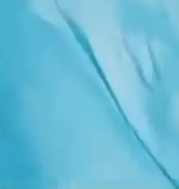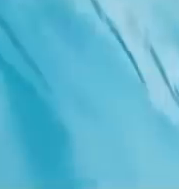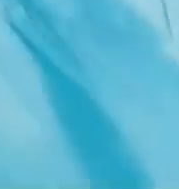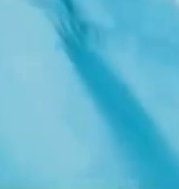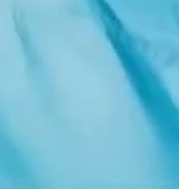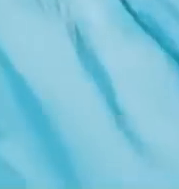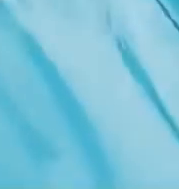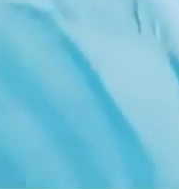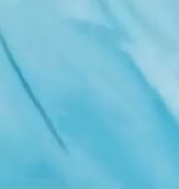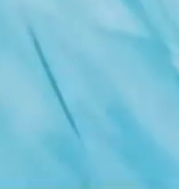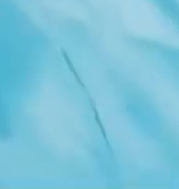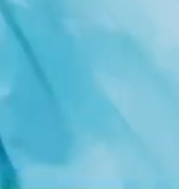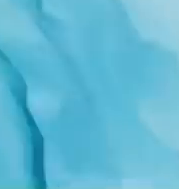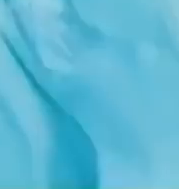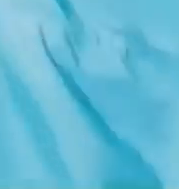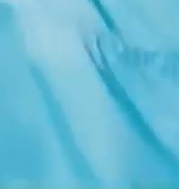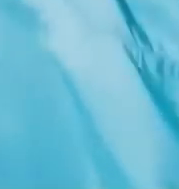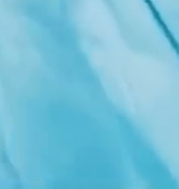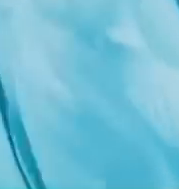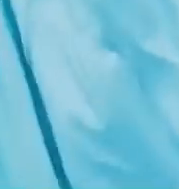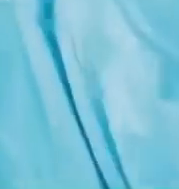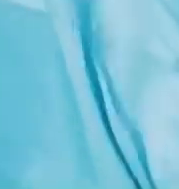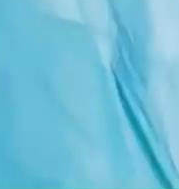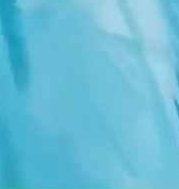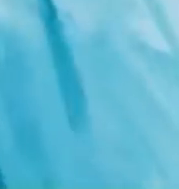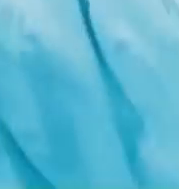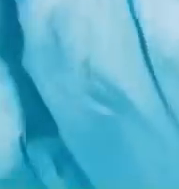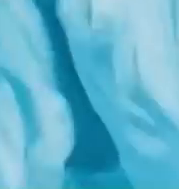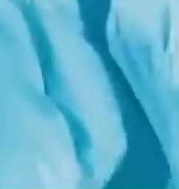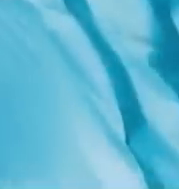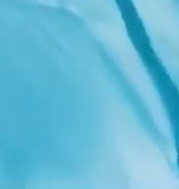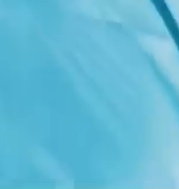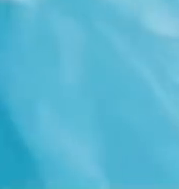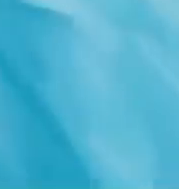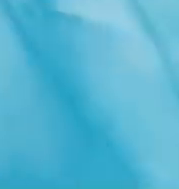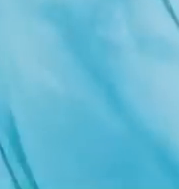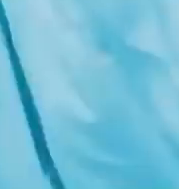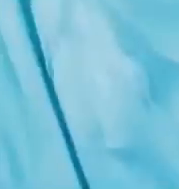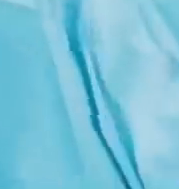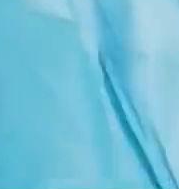participantes continúan con la transmisión de sus respectivos programas. Muchas gracias.